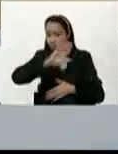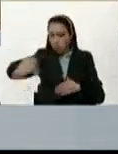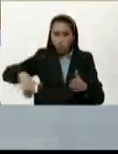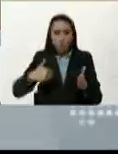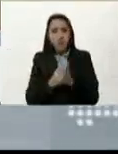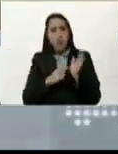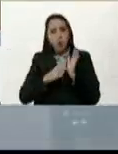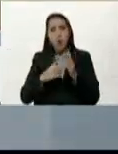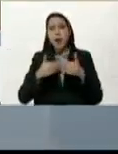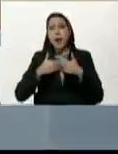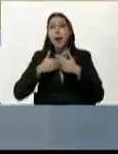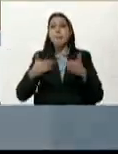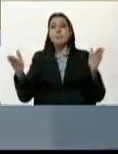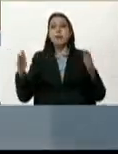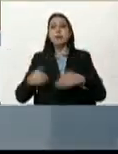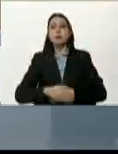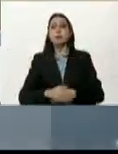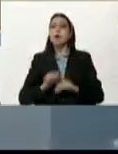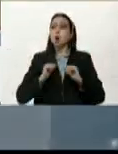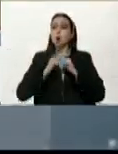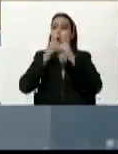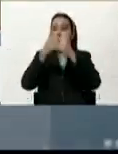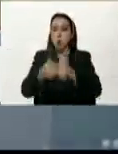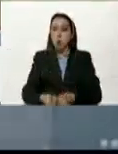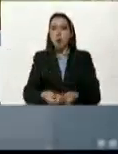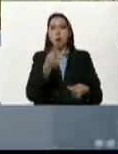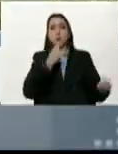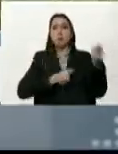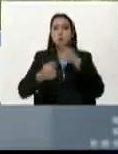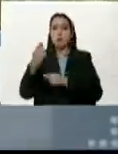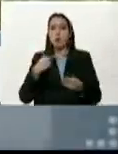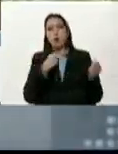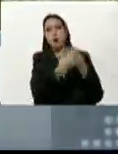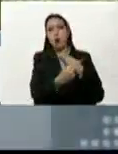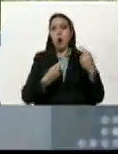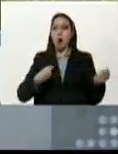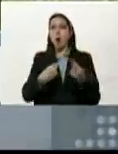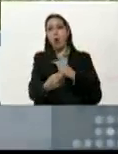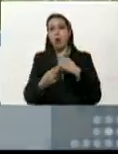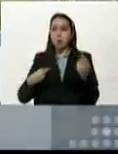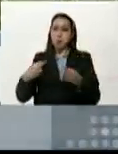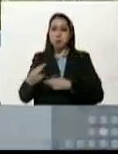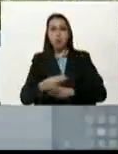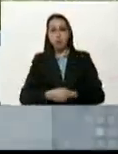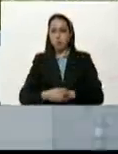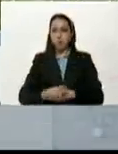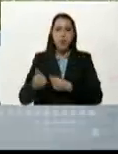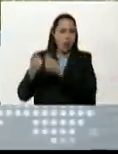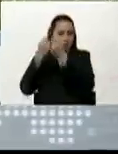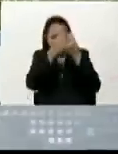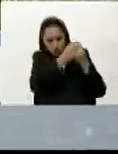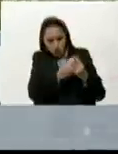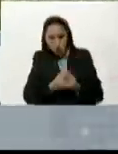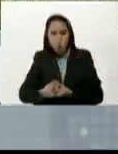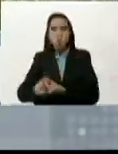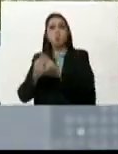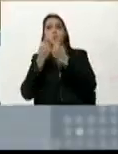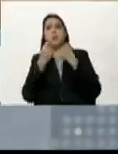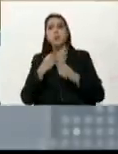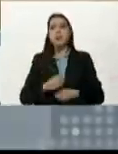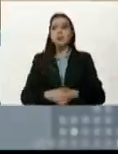hemos abierto para que comience a florecer la relación comercial económica de inversiones